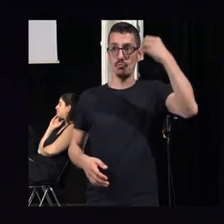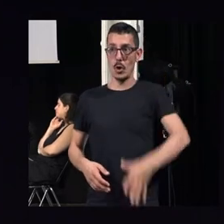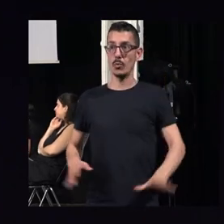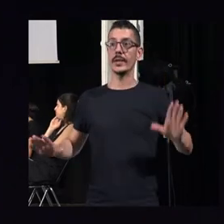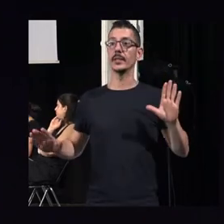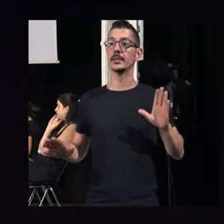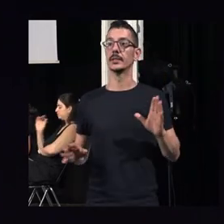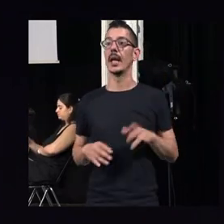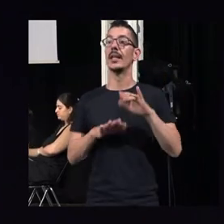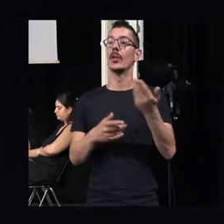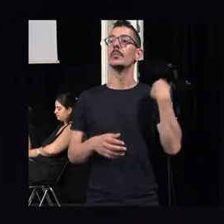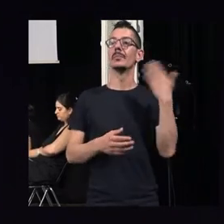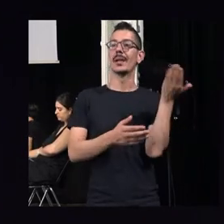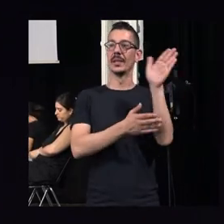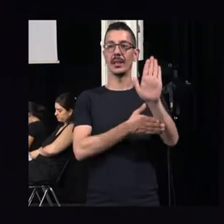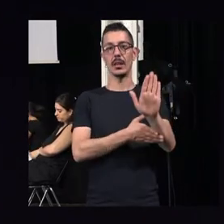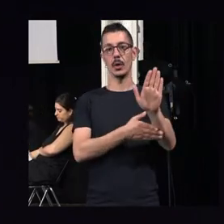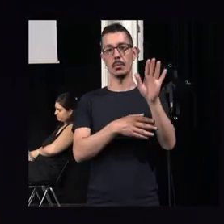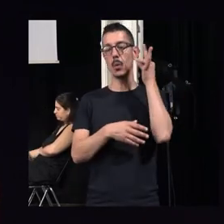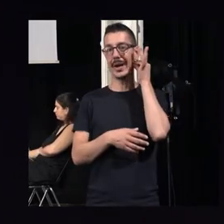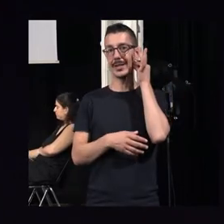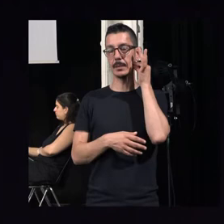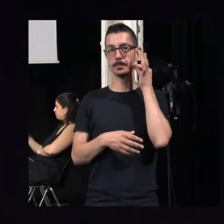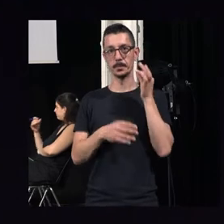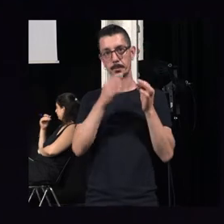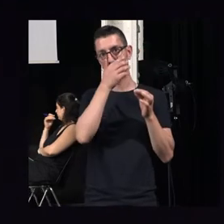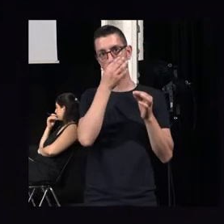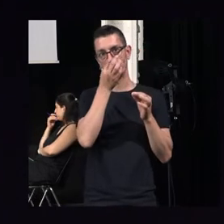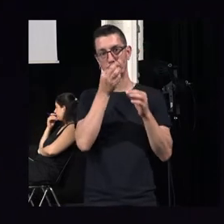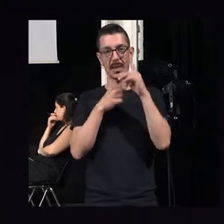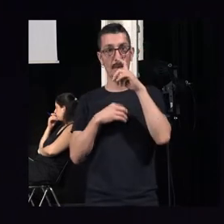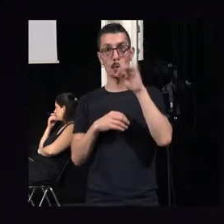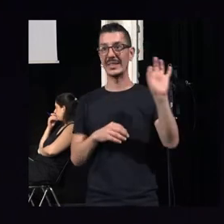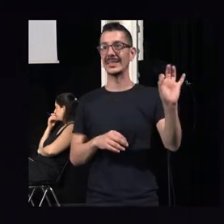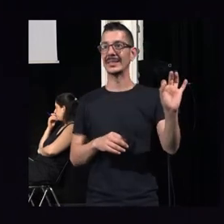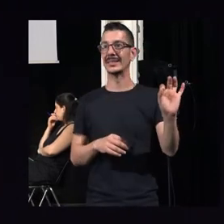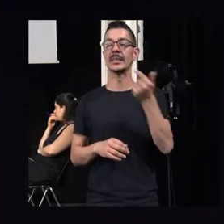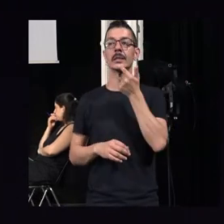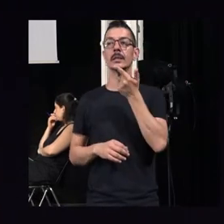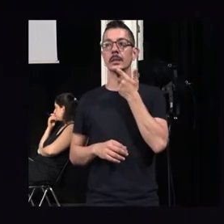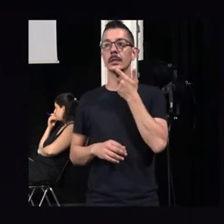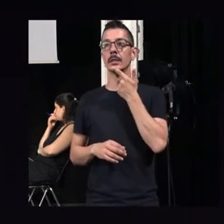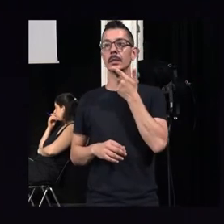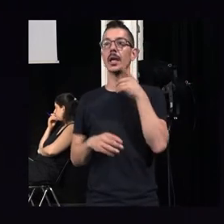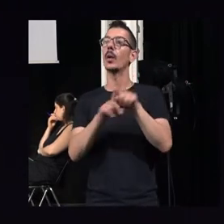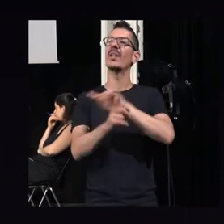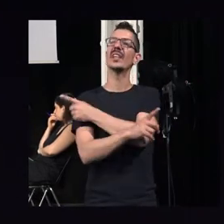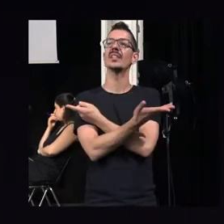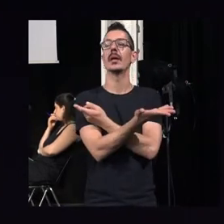esta representación generalmente, bueno, también se nos hace como